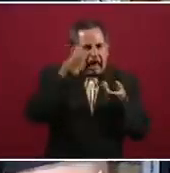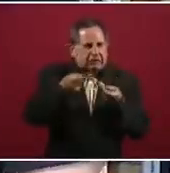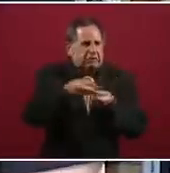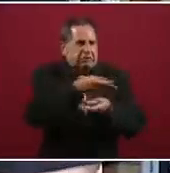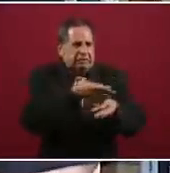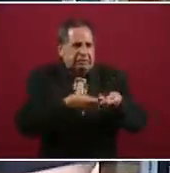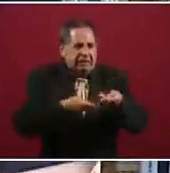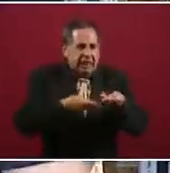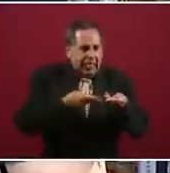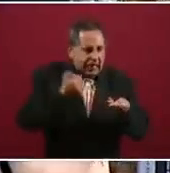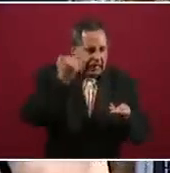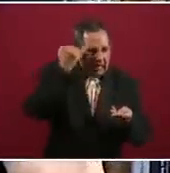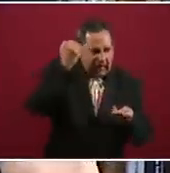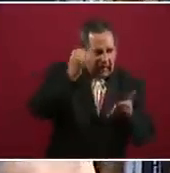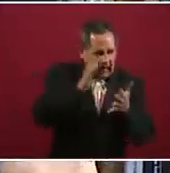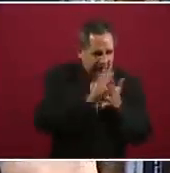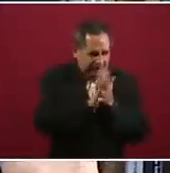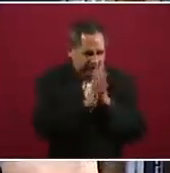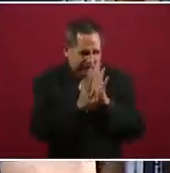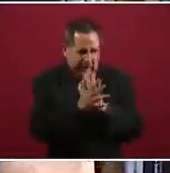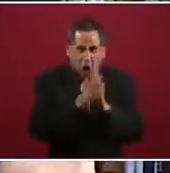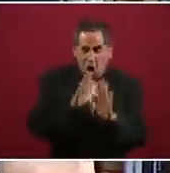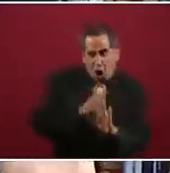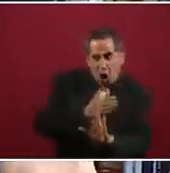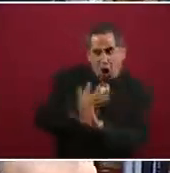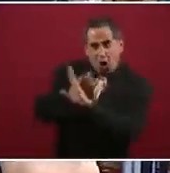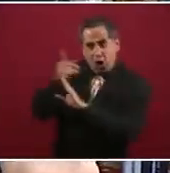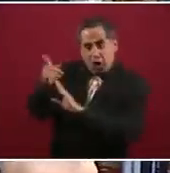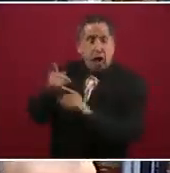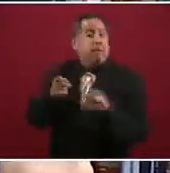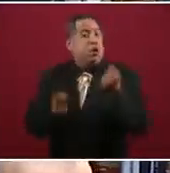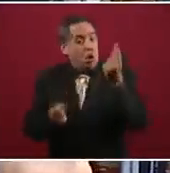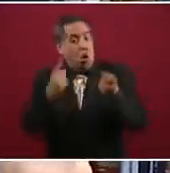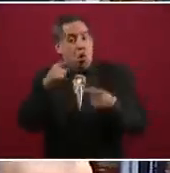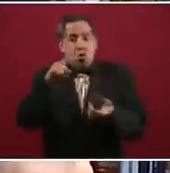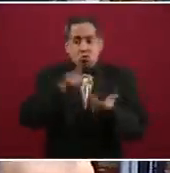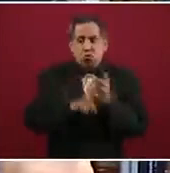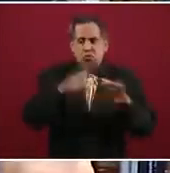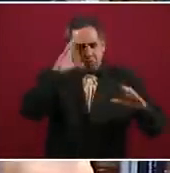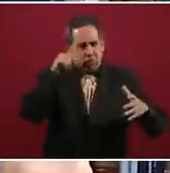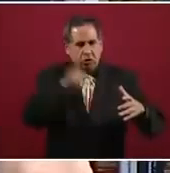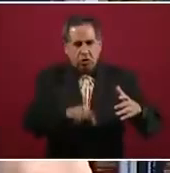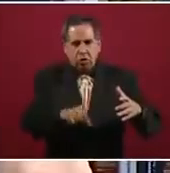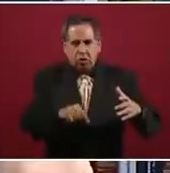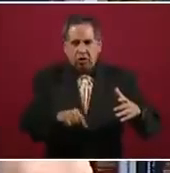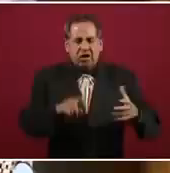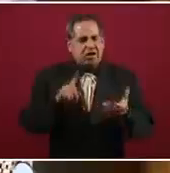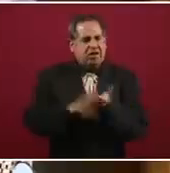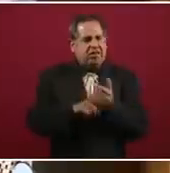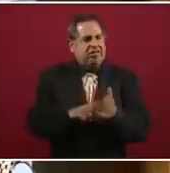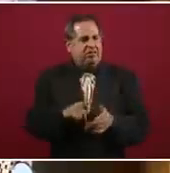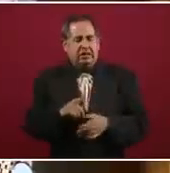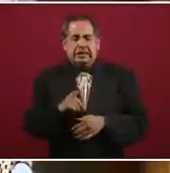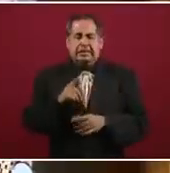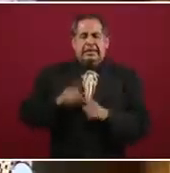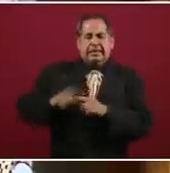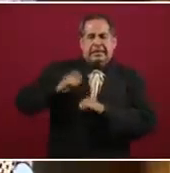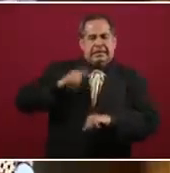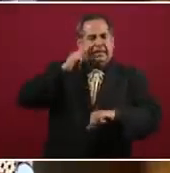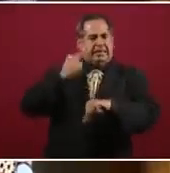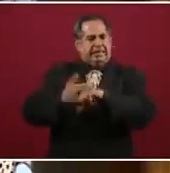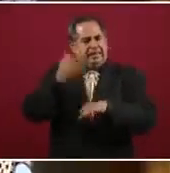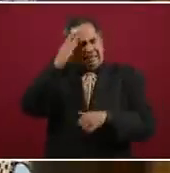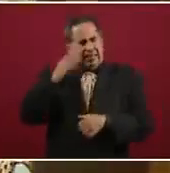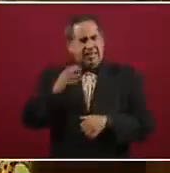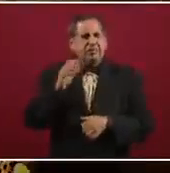conspirar, pero los que iban en serio, yo creía que eran los dragones de las milicias territoriales encabezados con